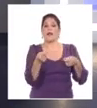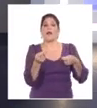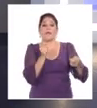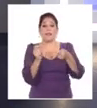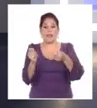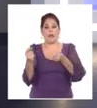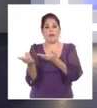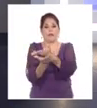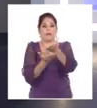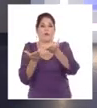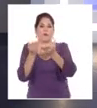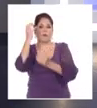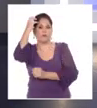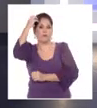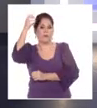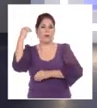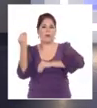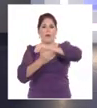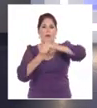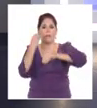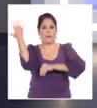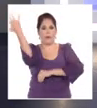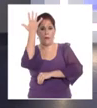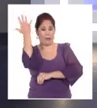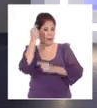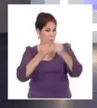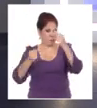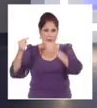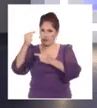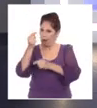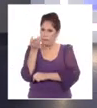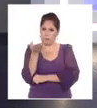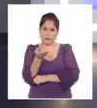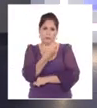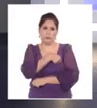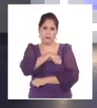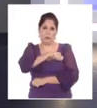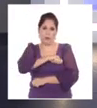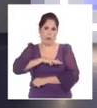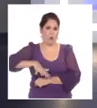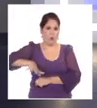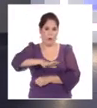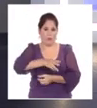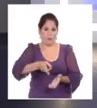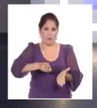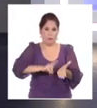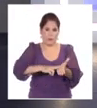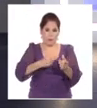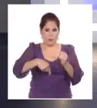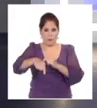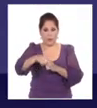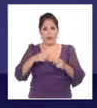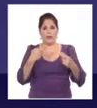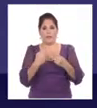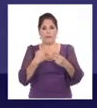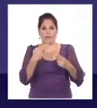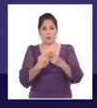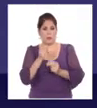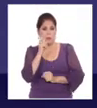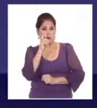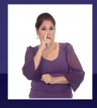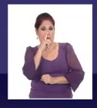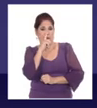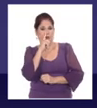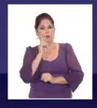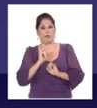intergubernamentales sobre cambio climático una de las principales demandas de los estados miembros de Cara a la cita de esta manera Gisel ponemos punto